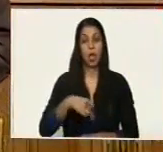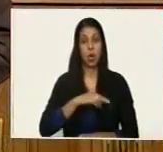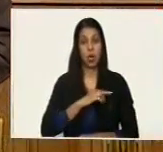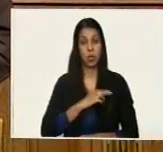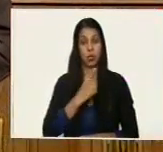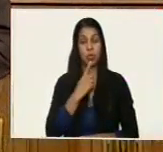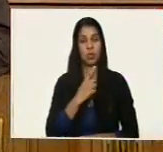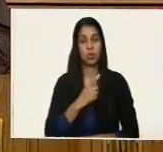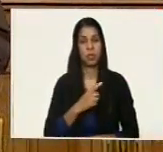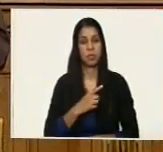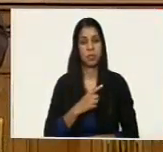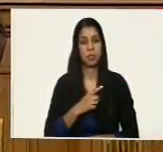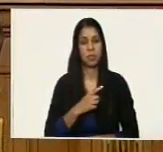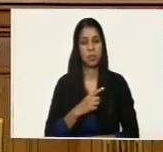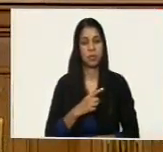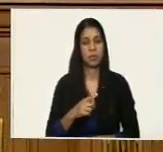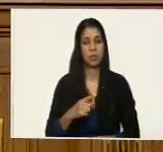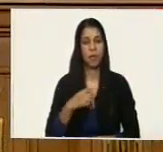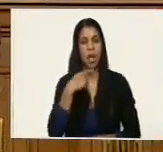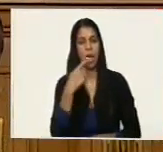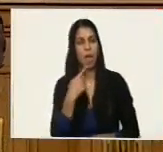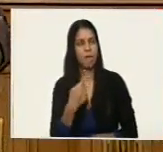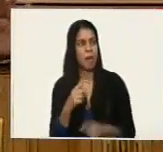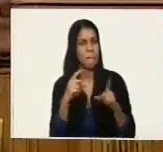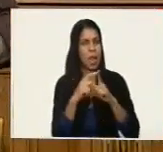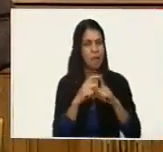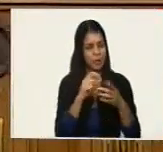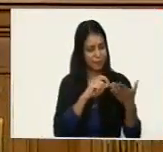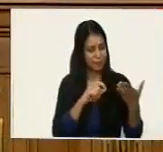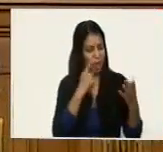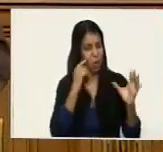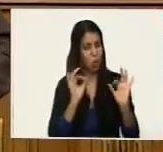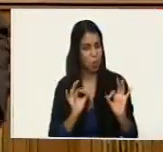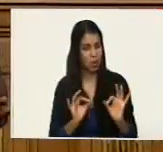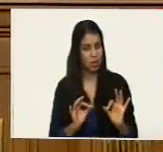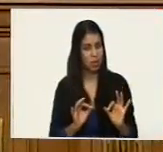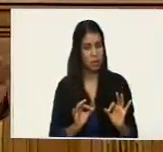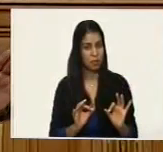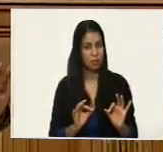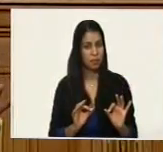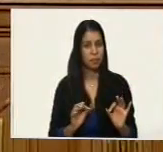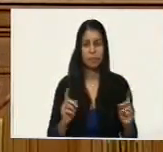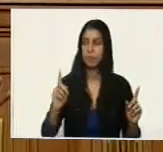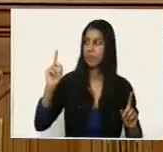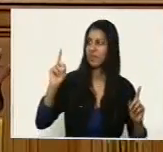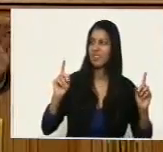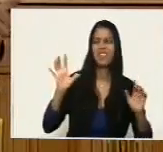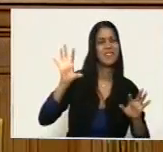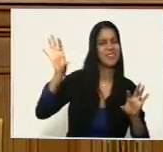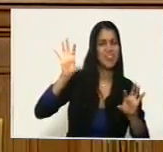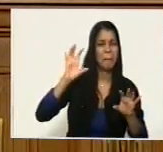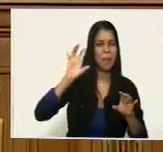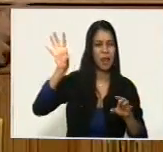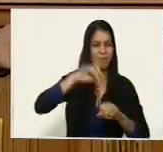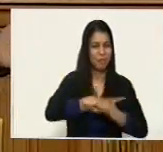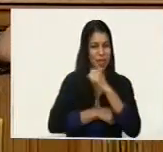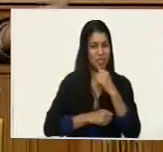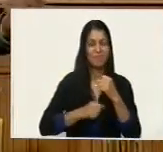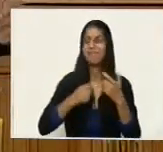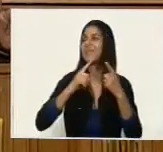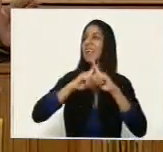manejar las expresiones, las palabras. Yo, eso no tiene nada que ver con nosotros de la palabra potencia. Yo